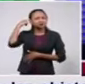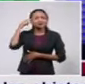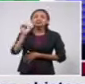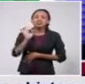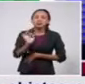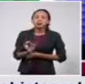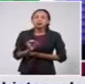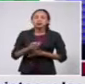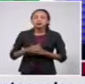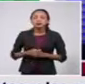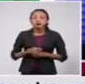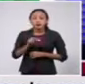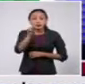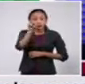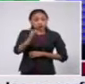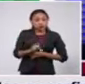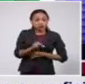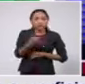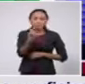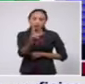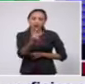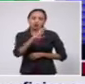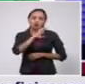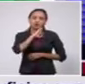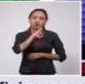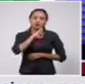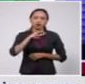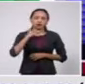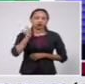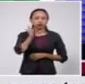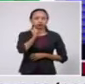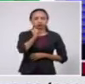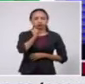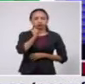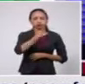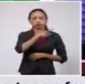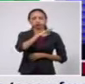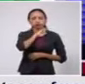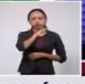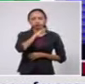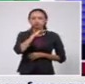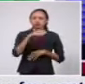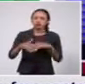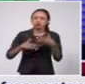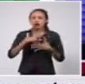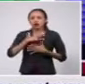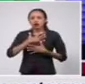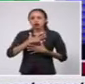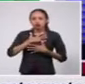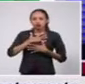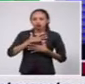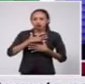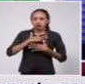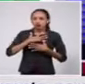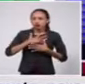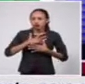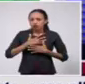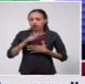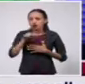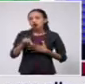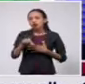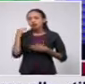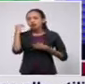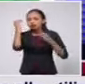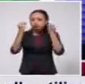paciente inicialmente tuvo fiebre, manifestaciones respiratorias, se evaluó por su